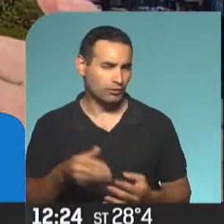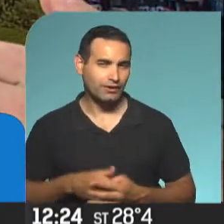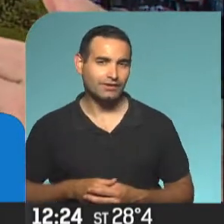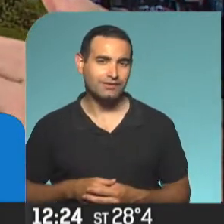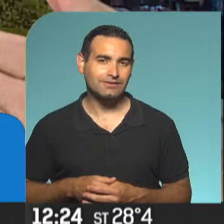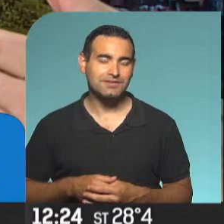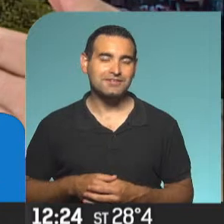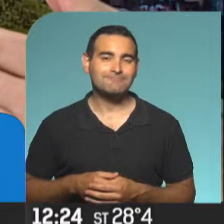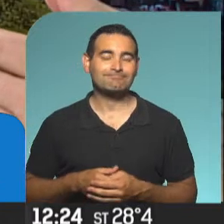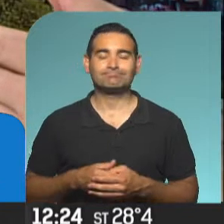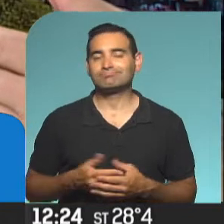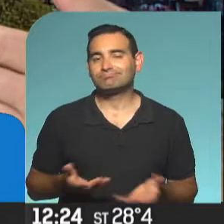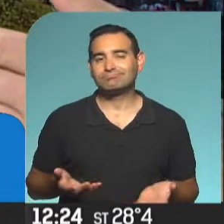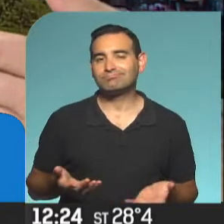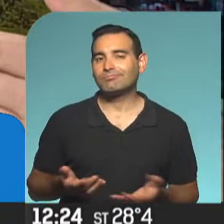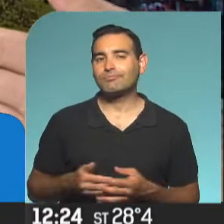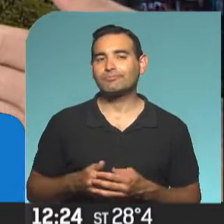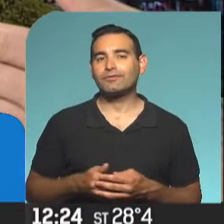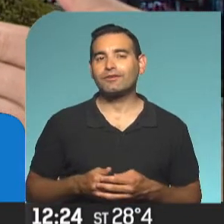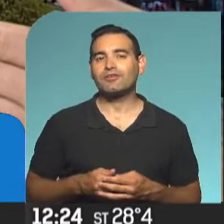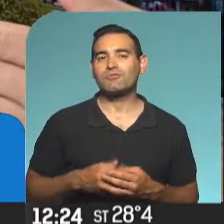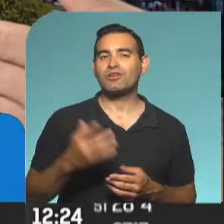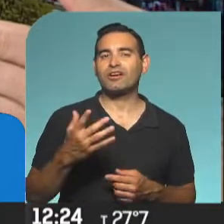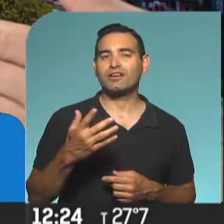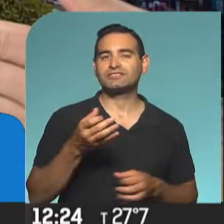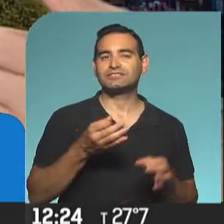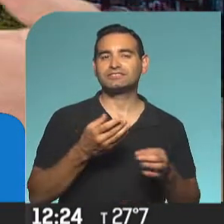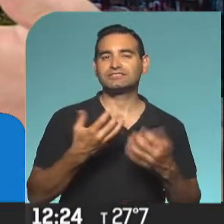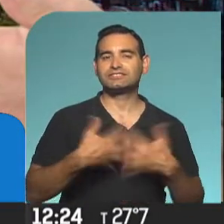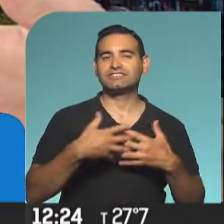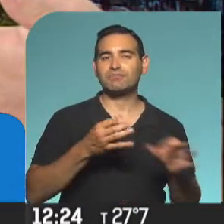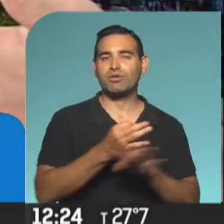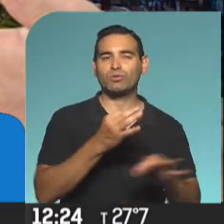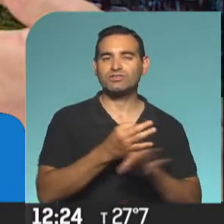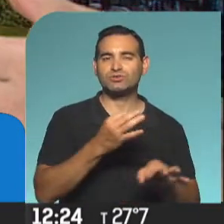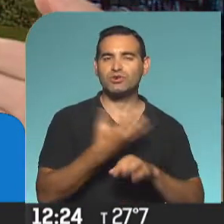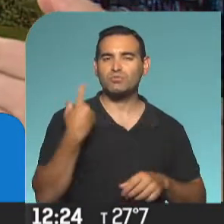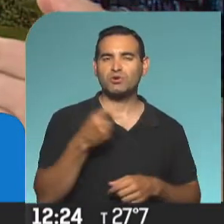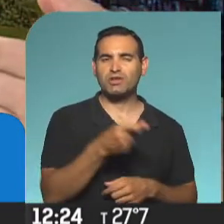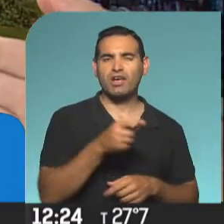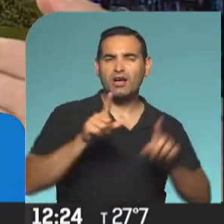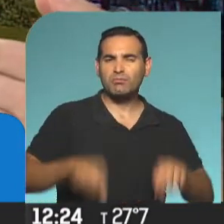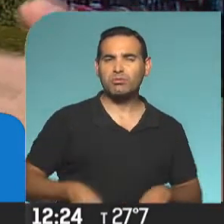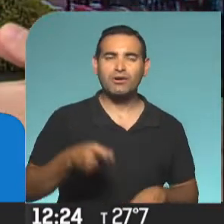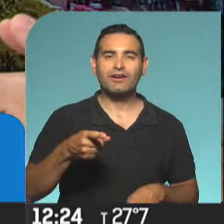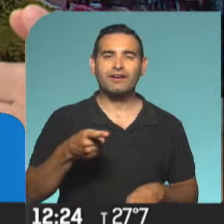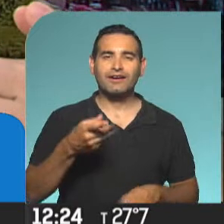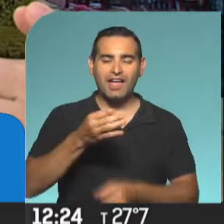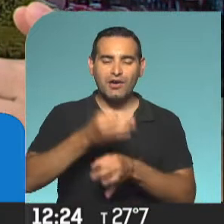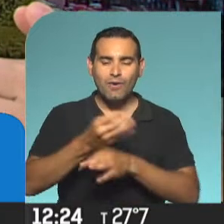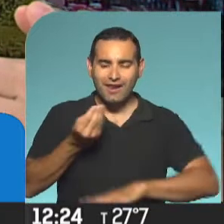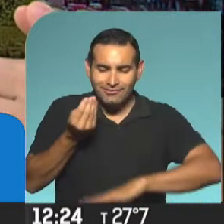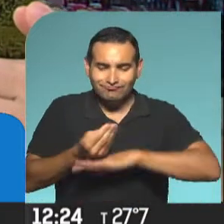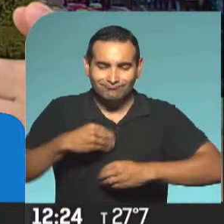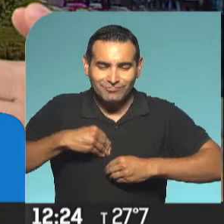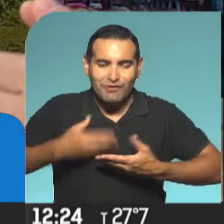Yo creo que la primera, porque tenemos una autoridad del sistema educativo que no sabe lo que es ser feliz en el aula, porque nunca estuvo en el